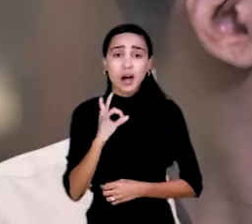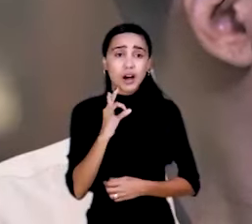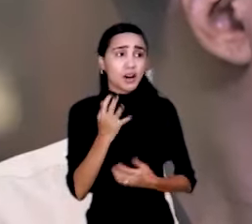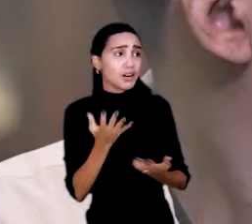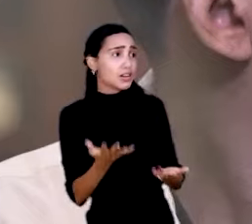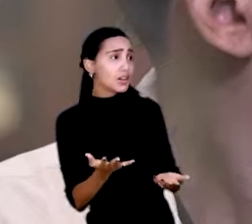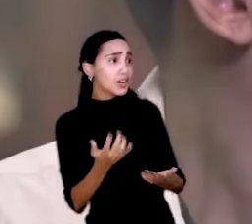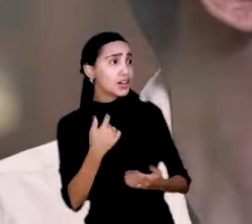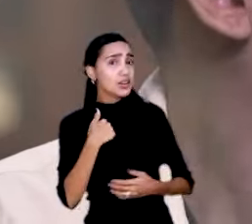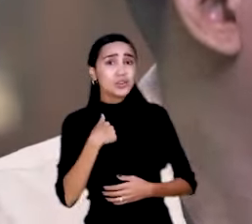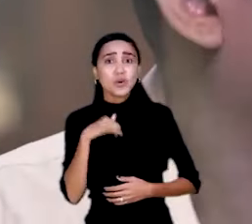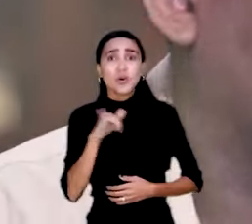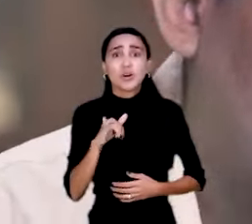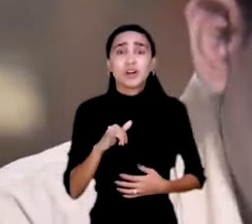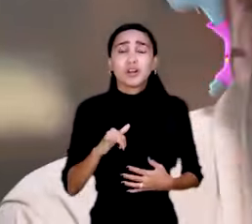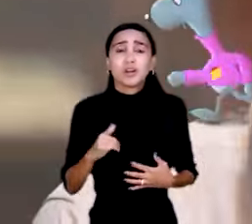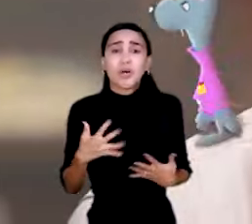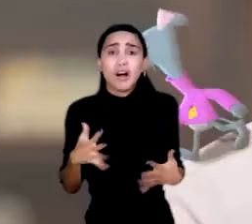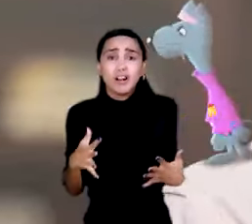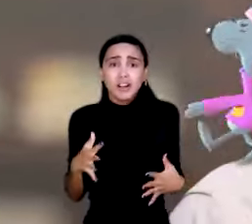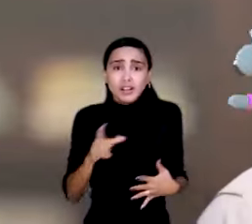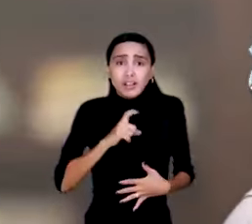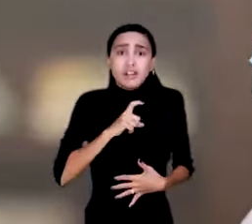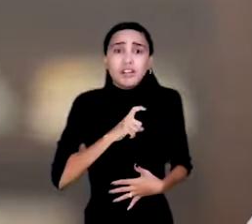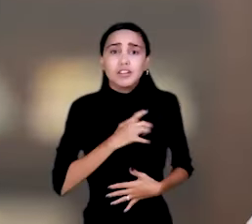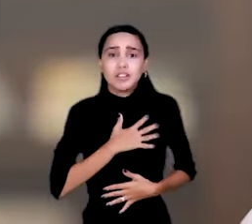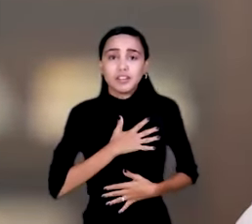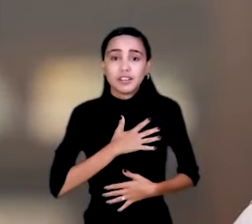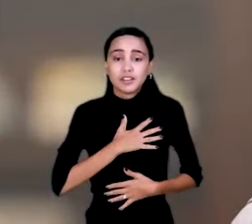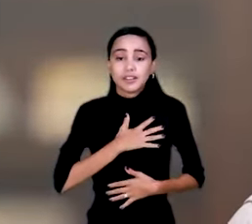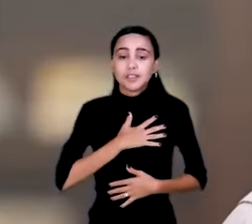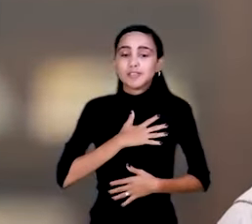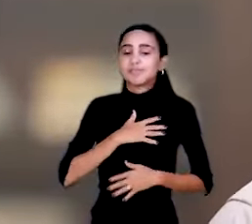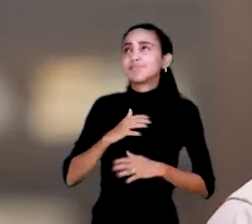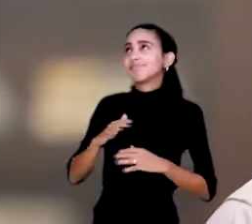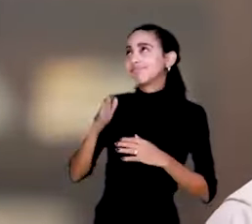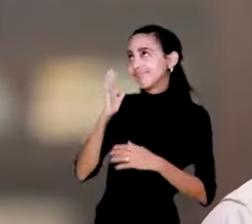¡Hijo, me tienes al borde del soponcio!